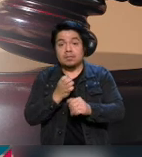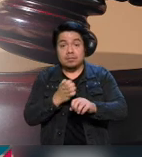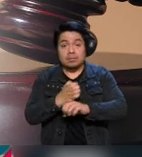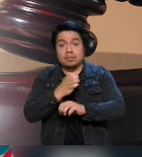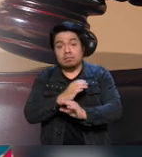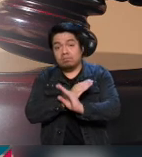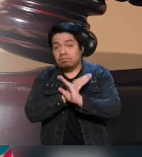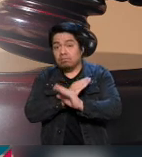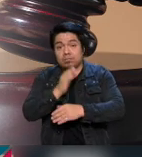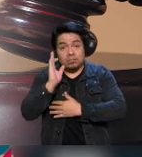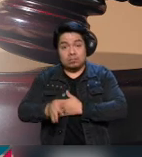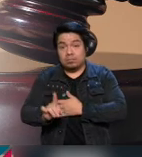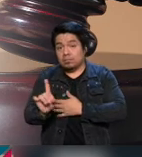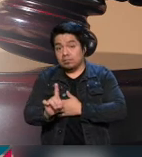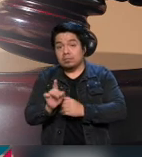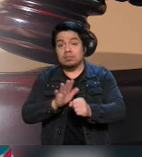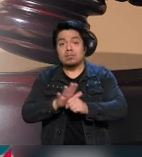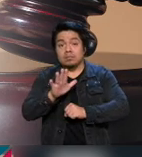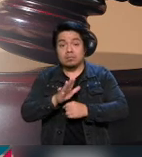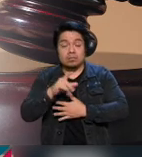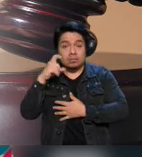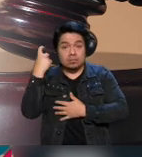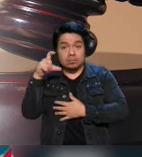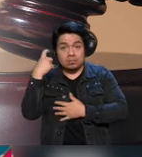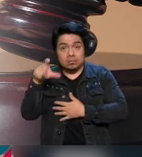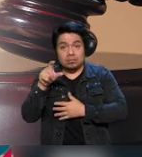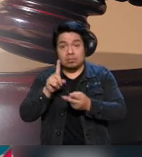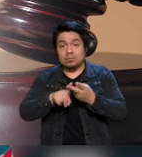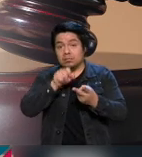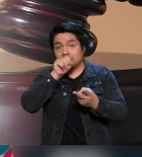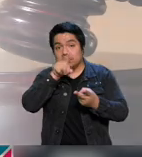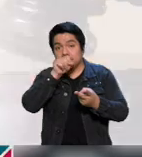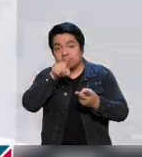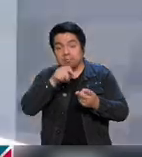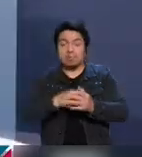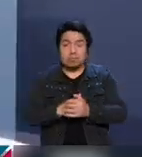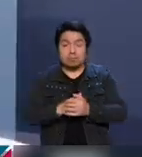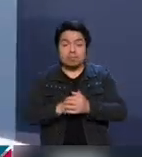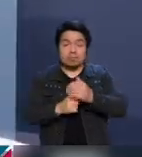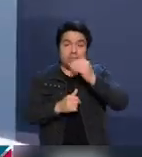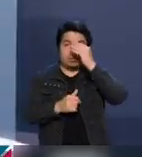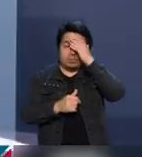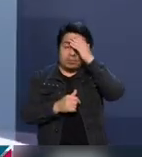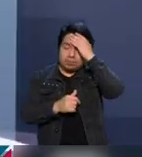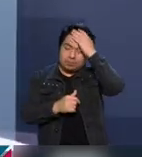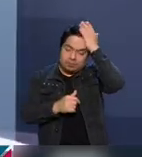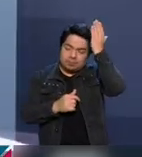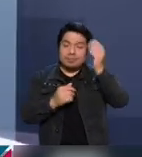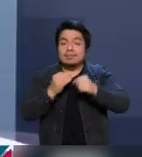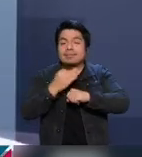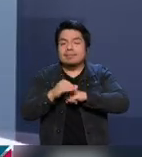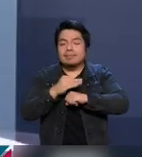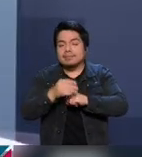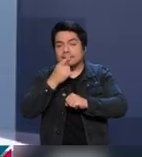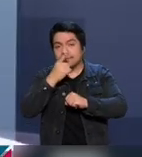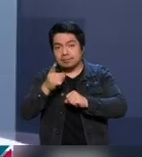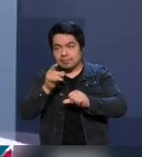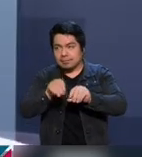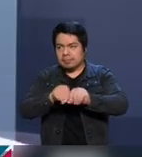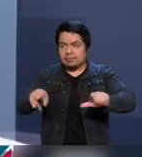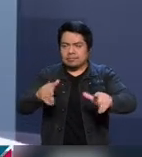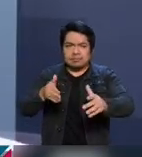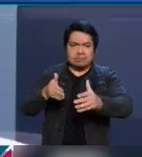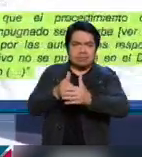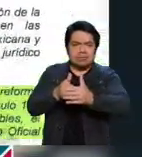se ha rechazado por el momento son Querétaro y Jalisco. Mientras tanto, ya se lo comentaba, para frenar la publicación de